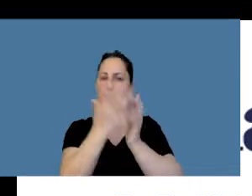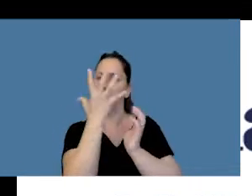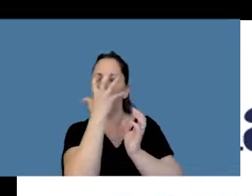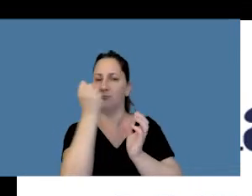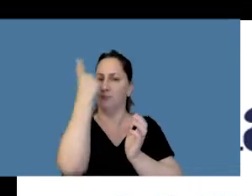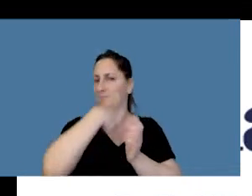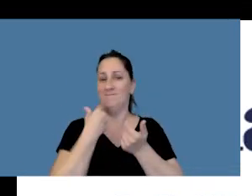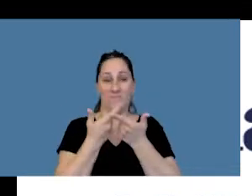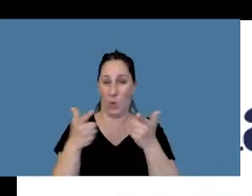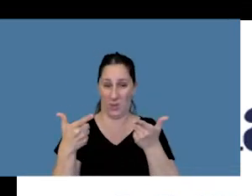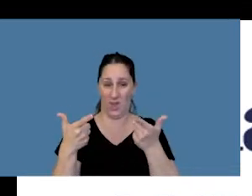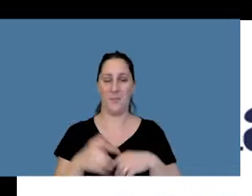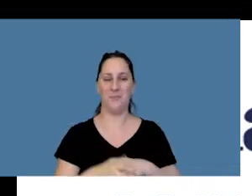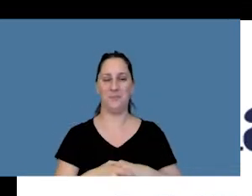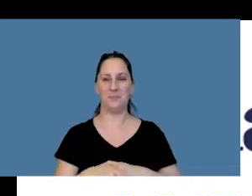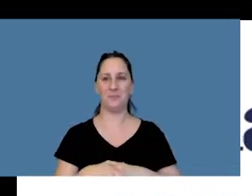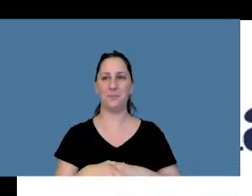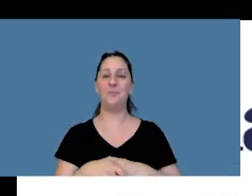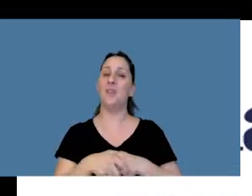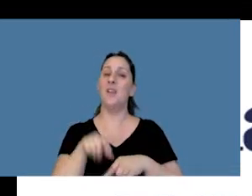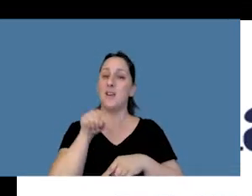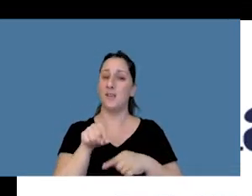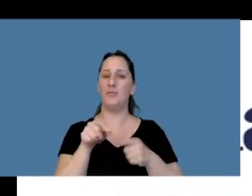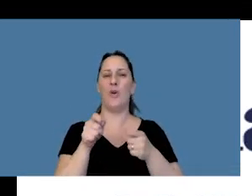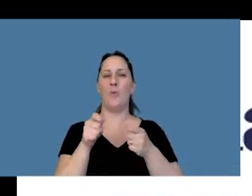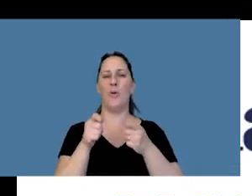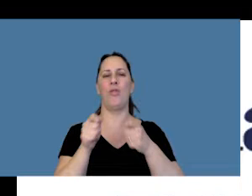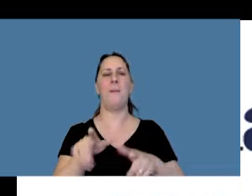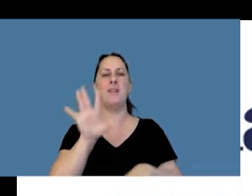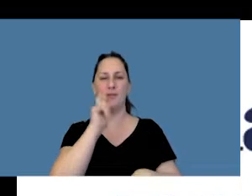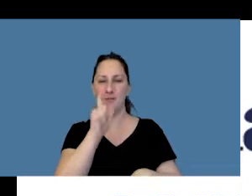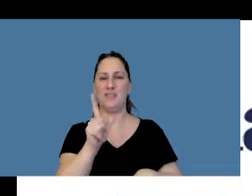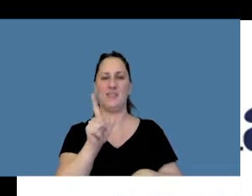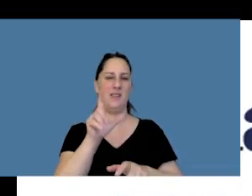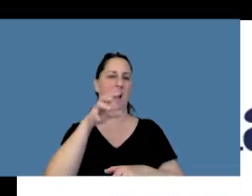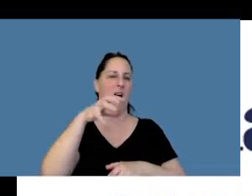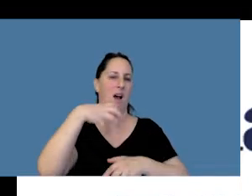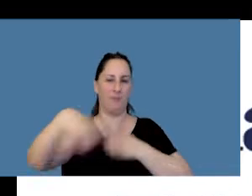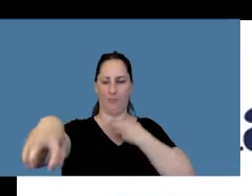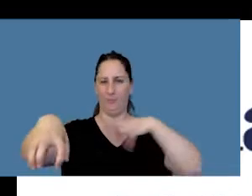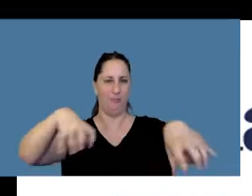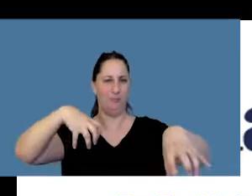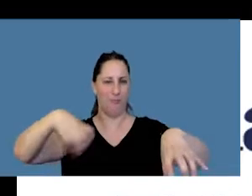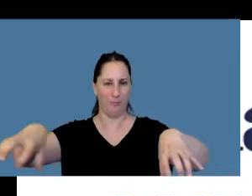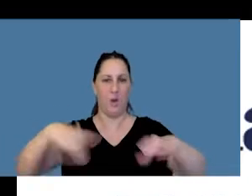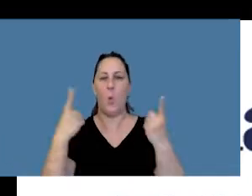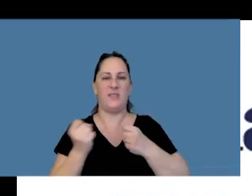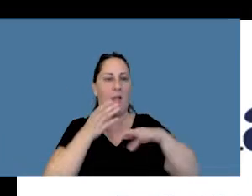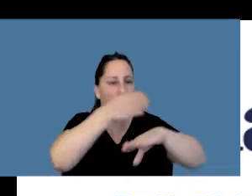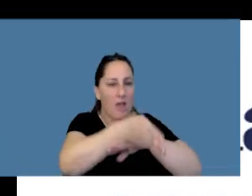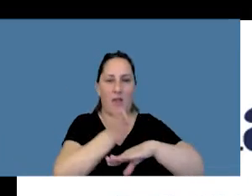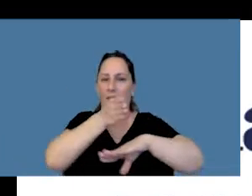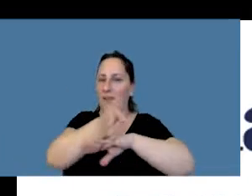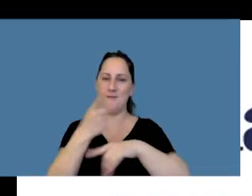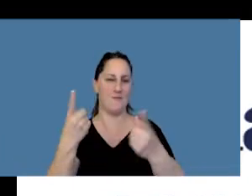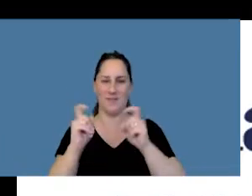¿sí? Y esto hoy facilita y descomprime a las dependencias. porque ya no tiene que ir a la dependencia, lo